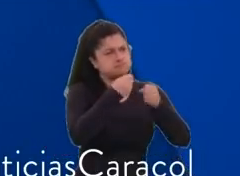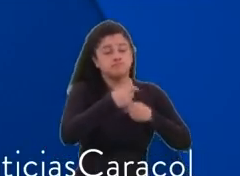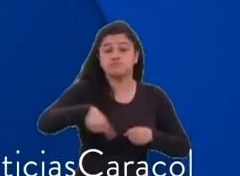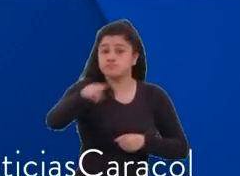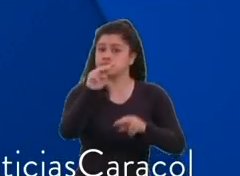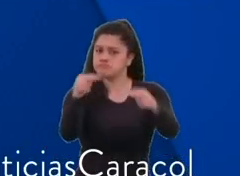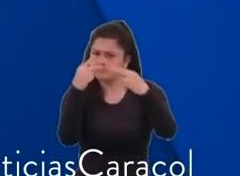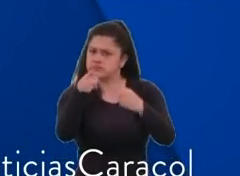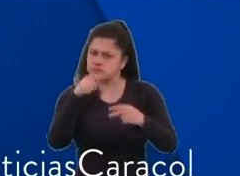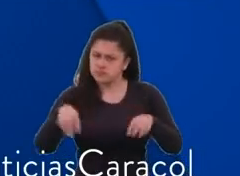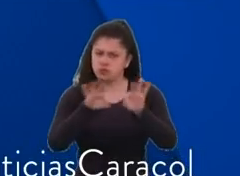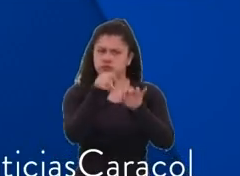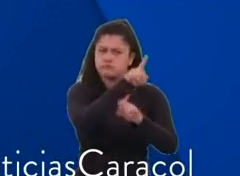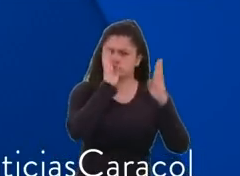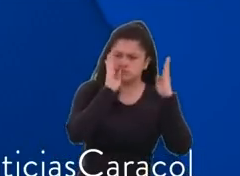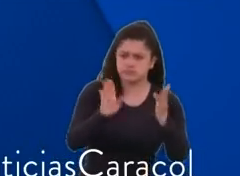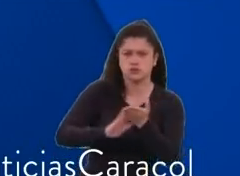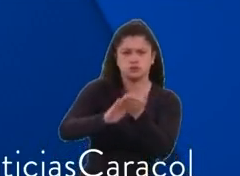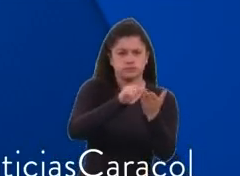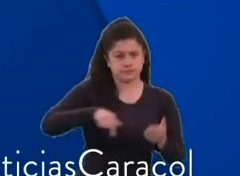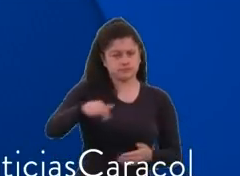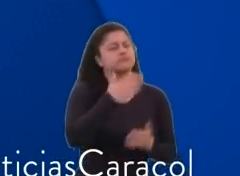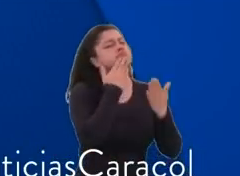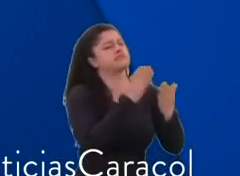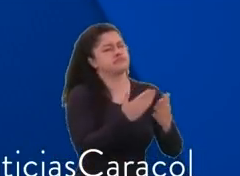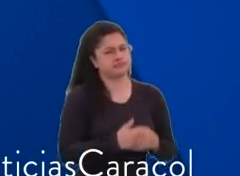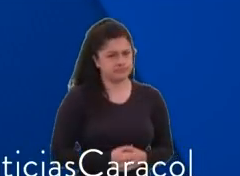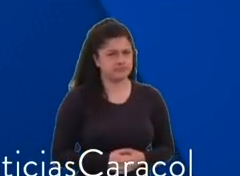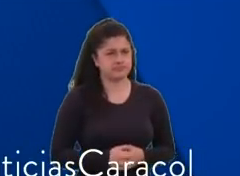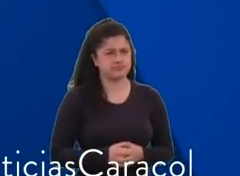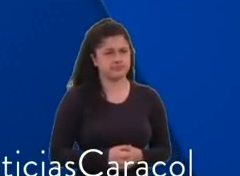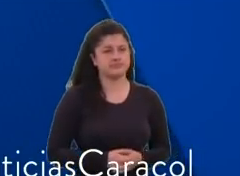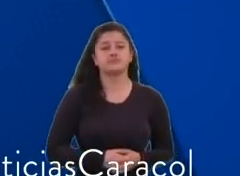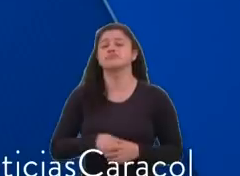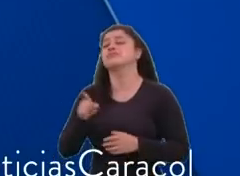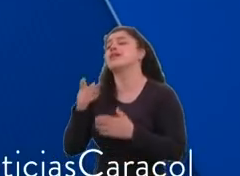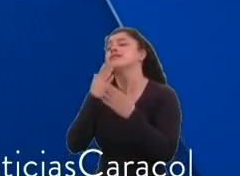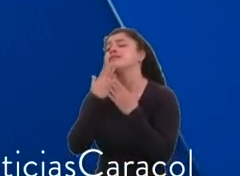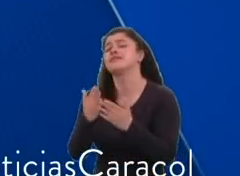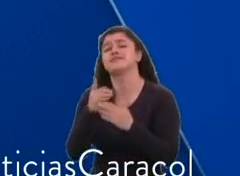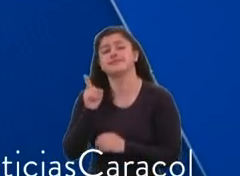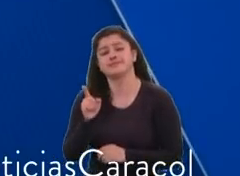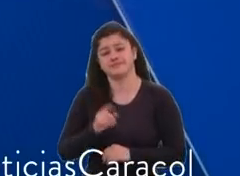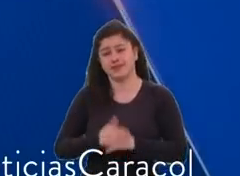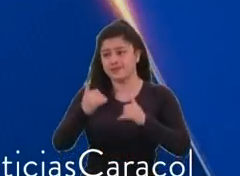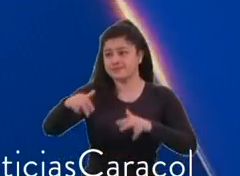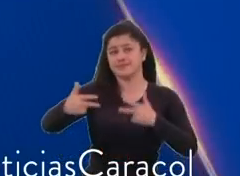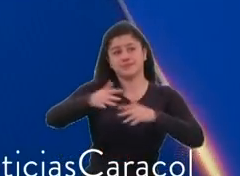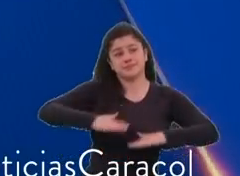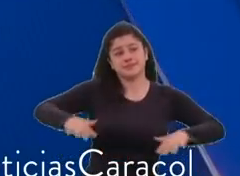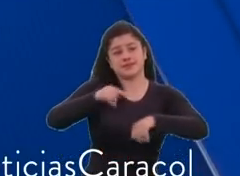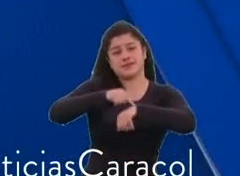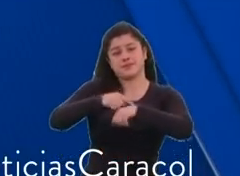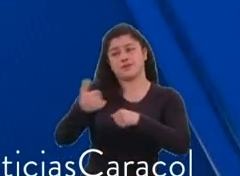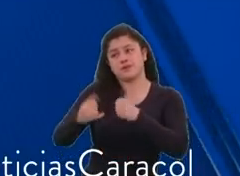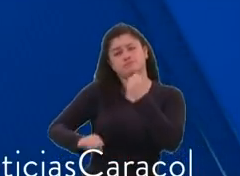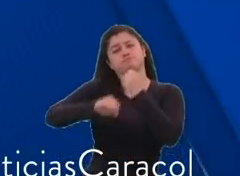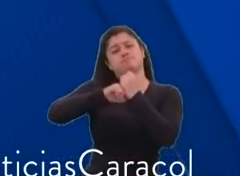y María Alejandra. Gracias a ustedes por acompañarnos en esta